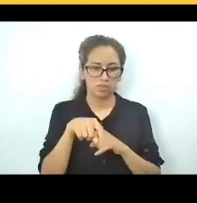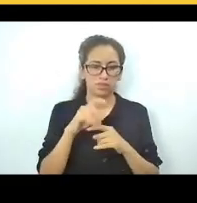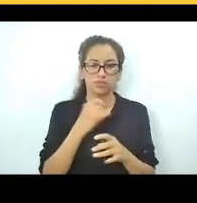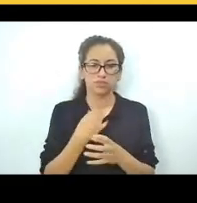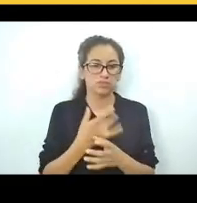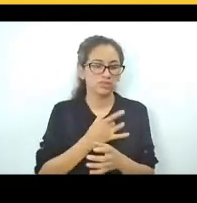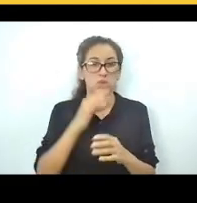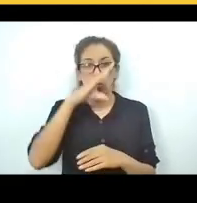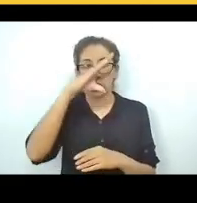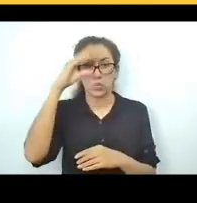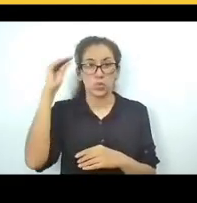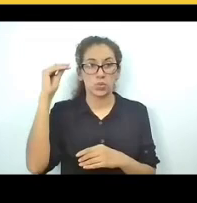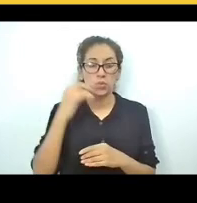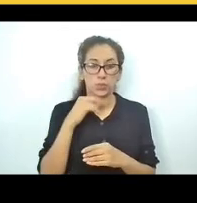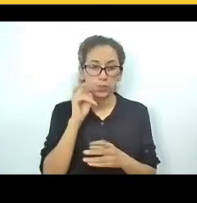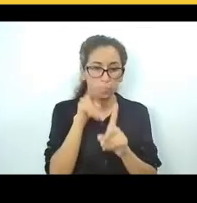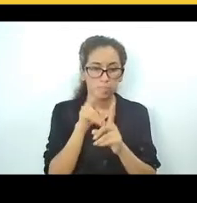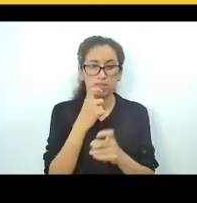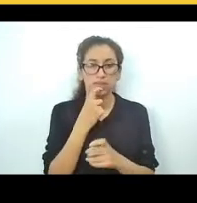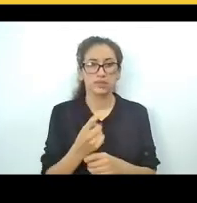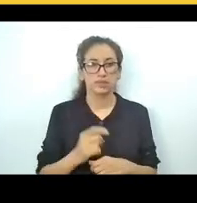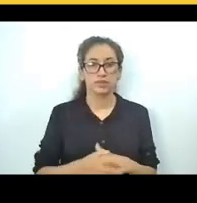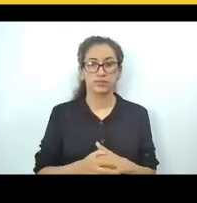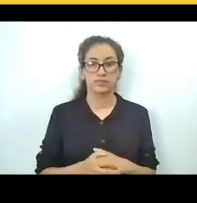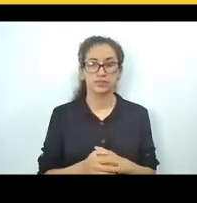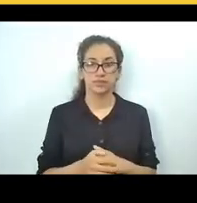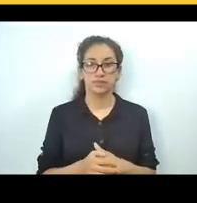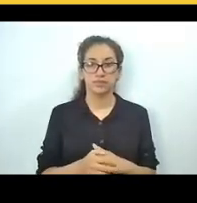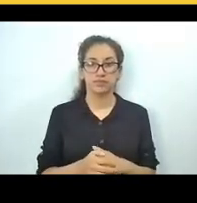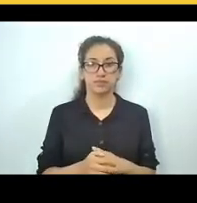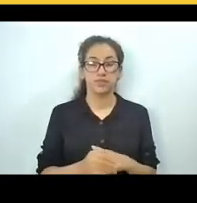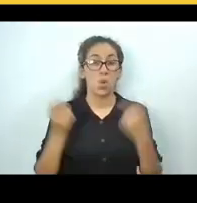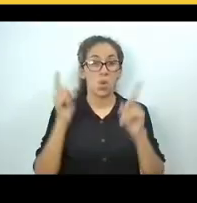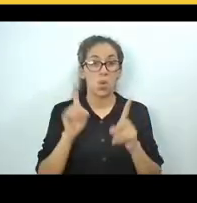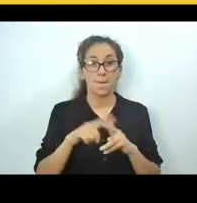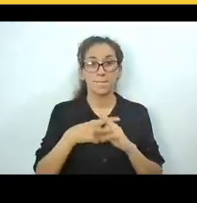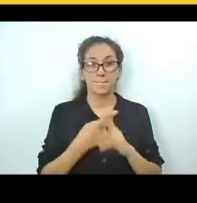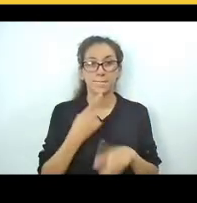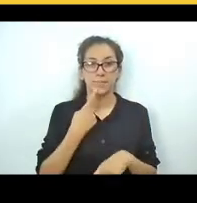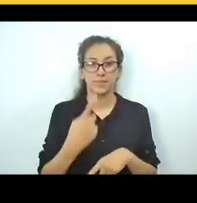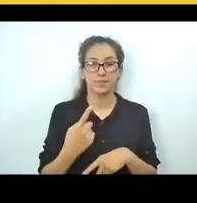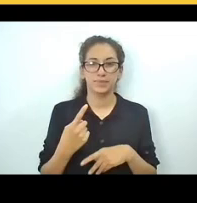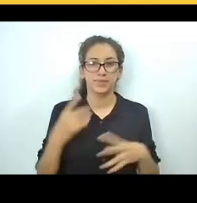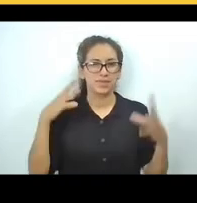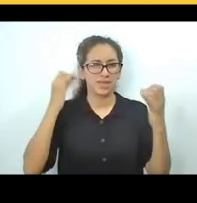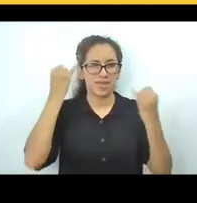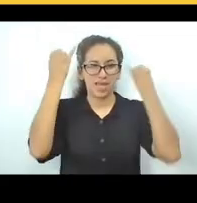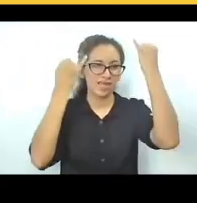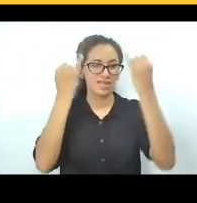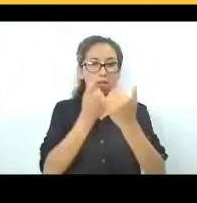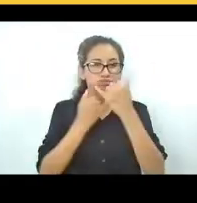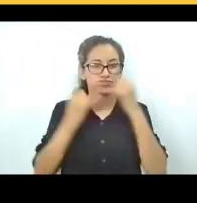en Google y me lo dijeron, ¿no? Y comienzan a venir una serie de